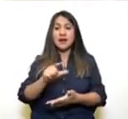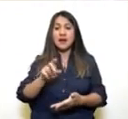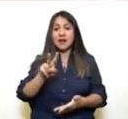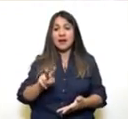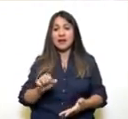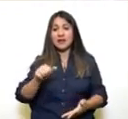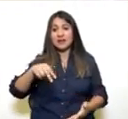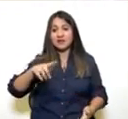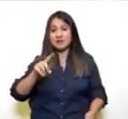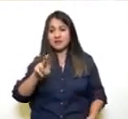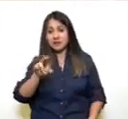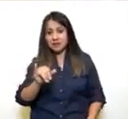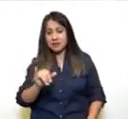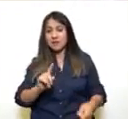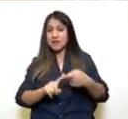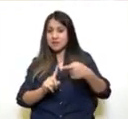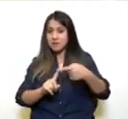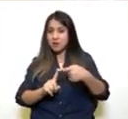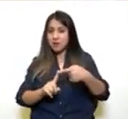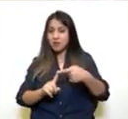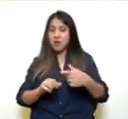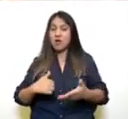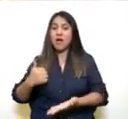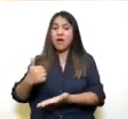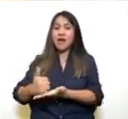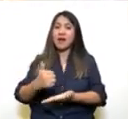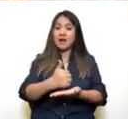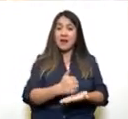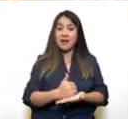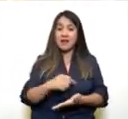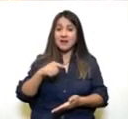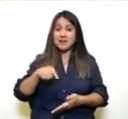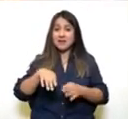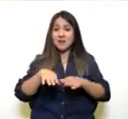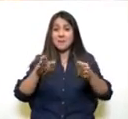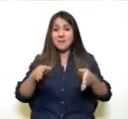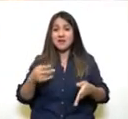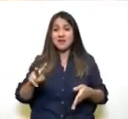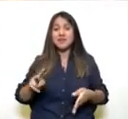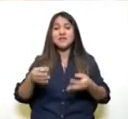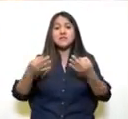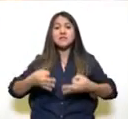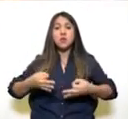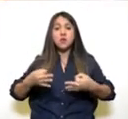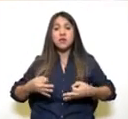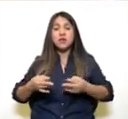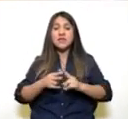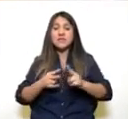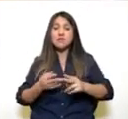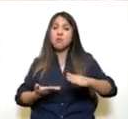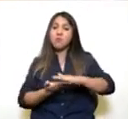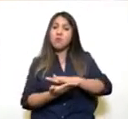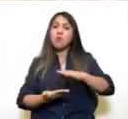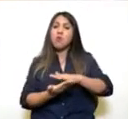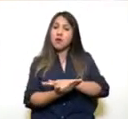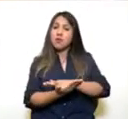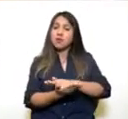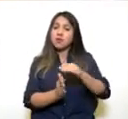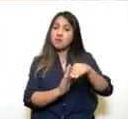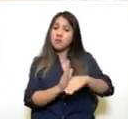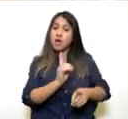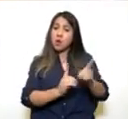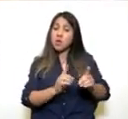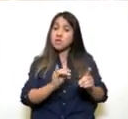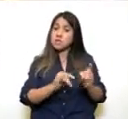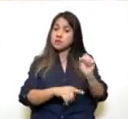santiago los alcaldes en esa mesa de seguridad donde hicimos propuestas algunas escuchadas